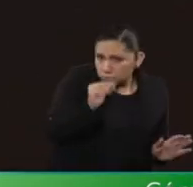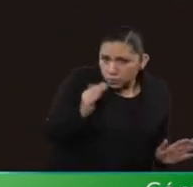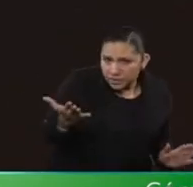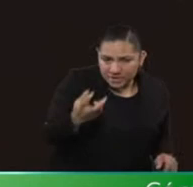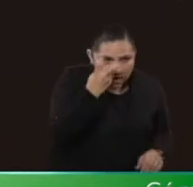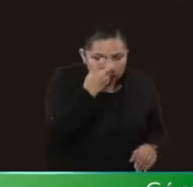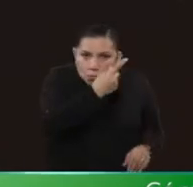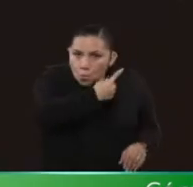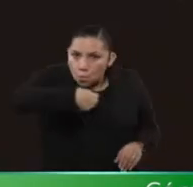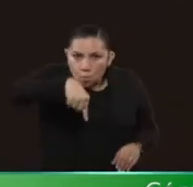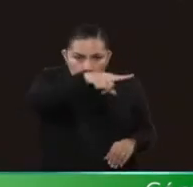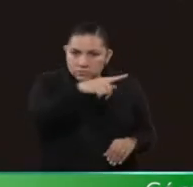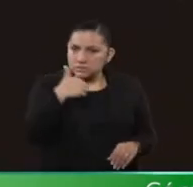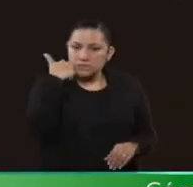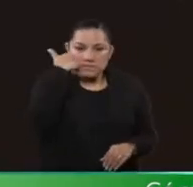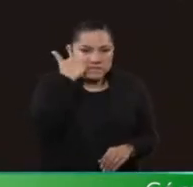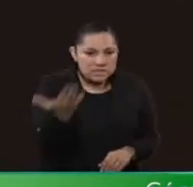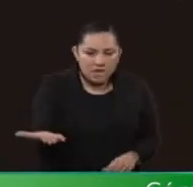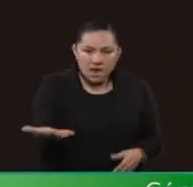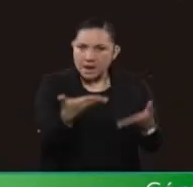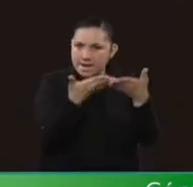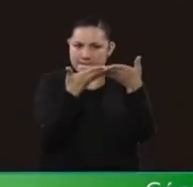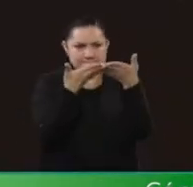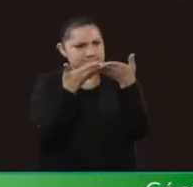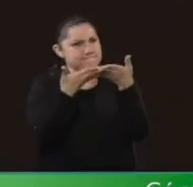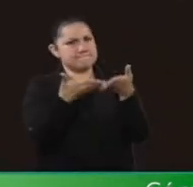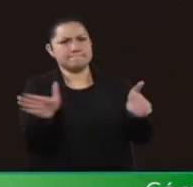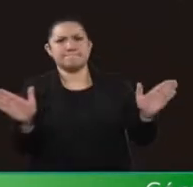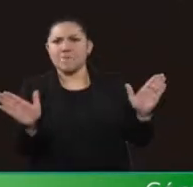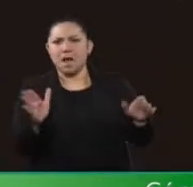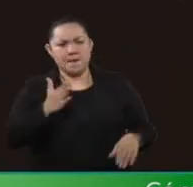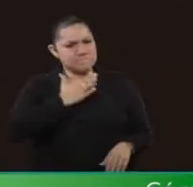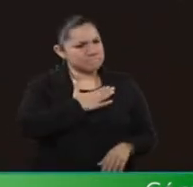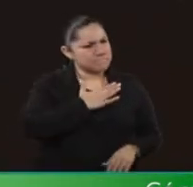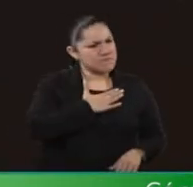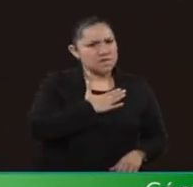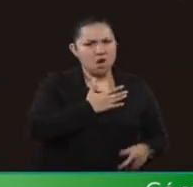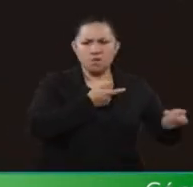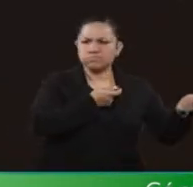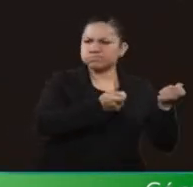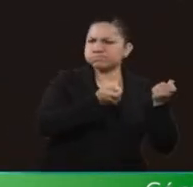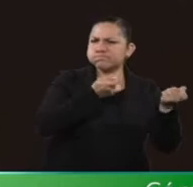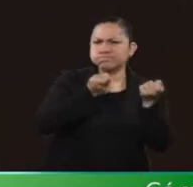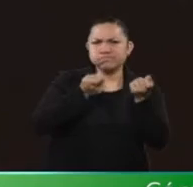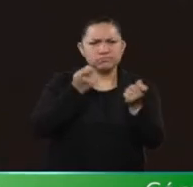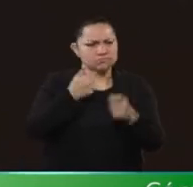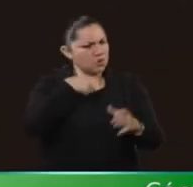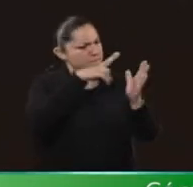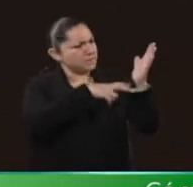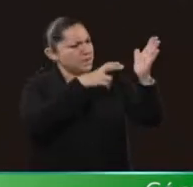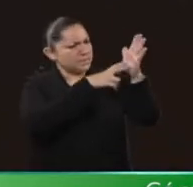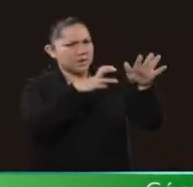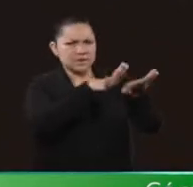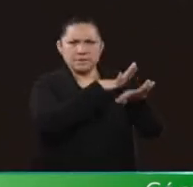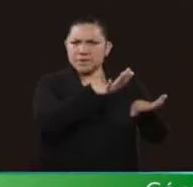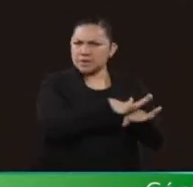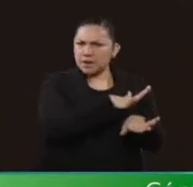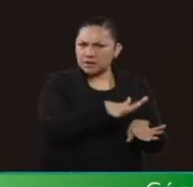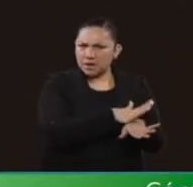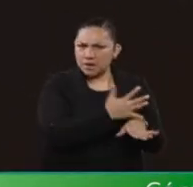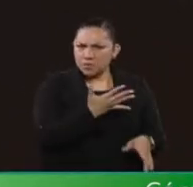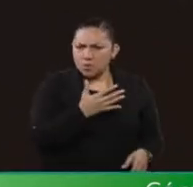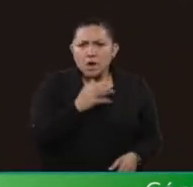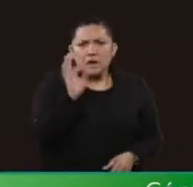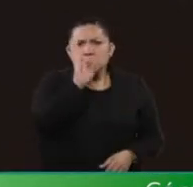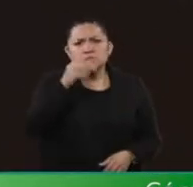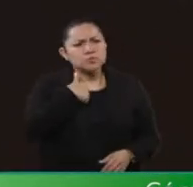la puerta totalmente a violar el proceso legislativo sin ningún tipo de consecuencia, de saltarse